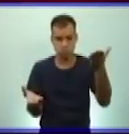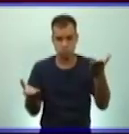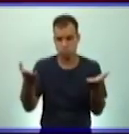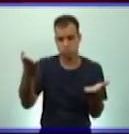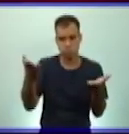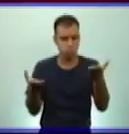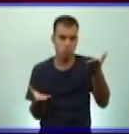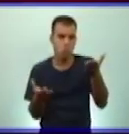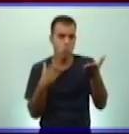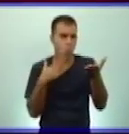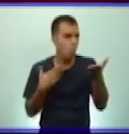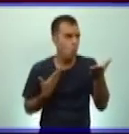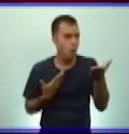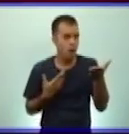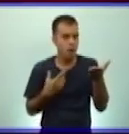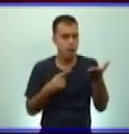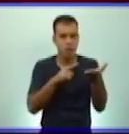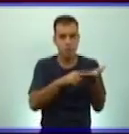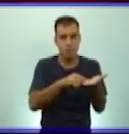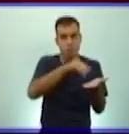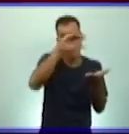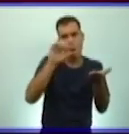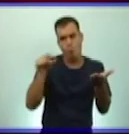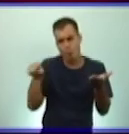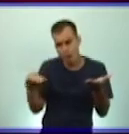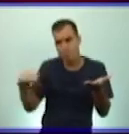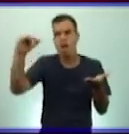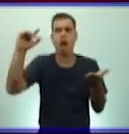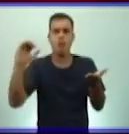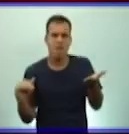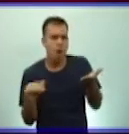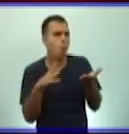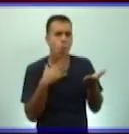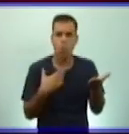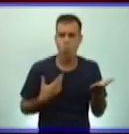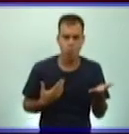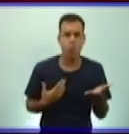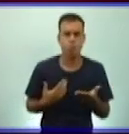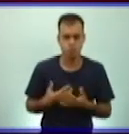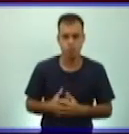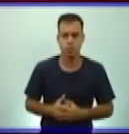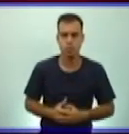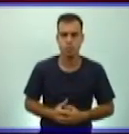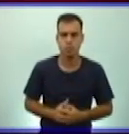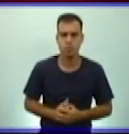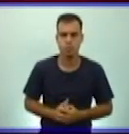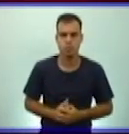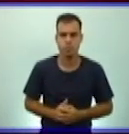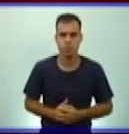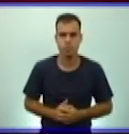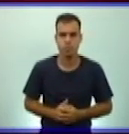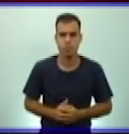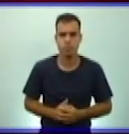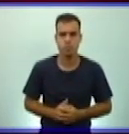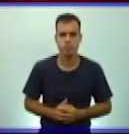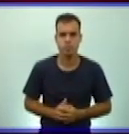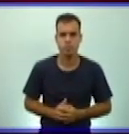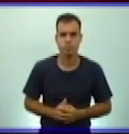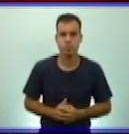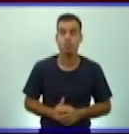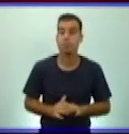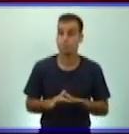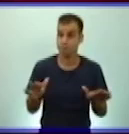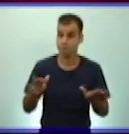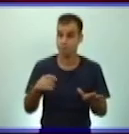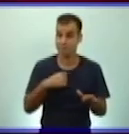en cuál caso la variación de temperatura va a ser mucho menor. Pues bien, también